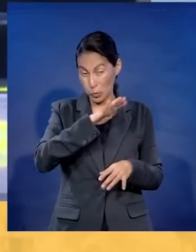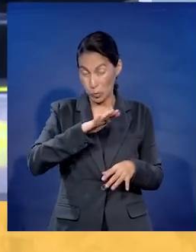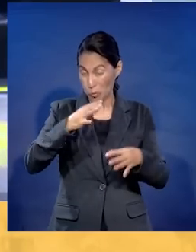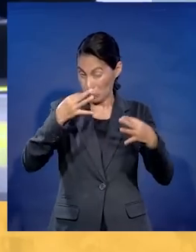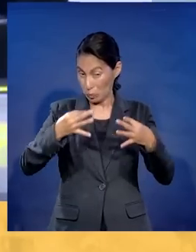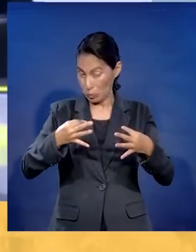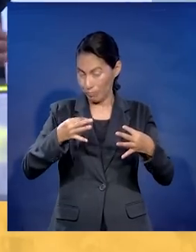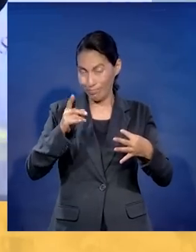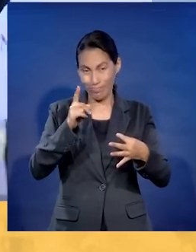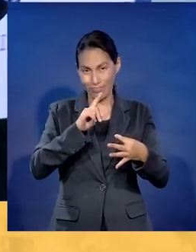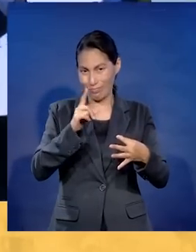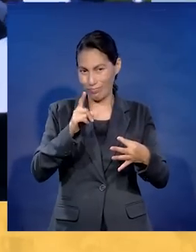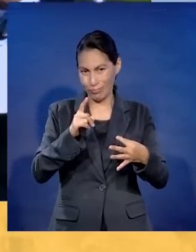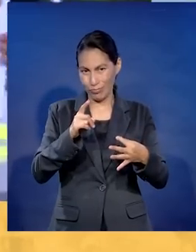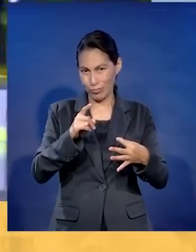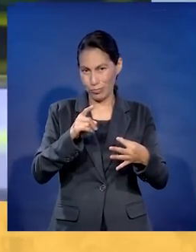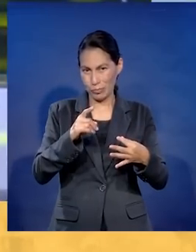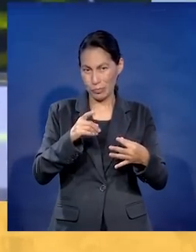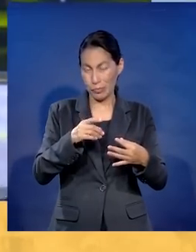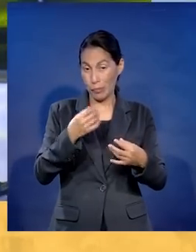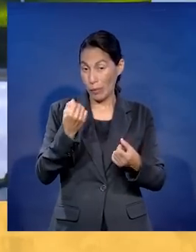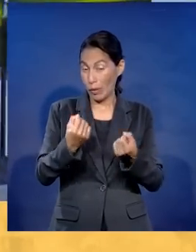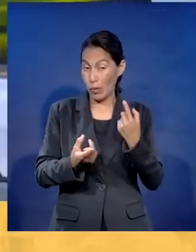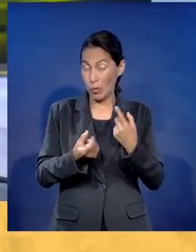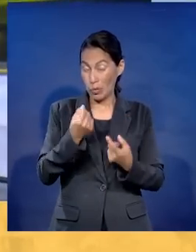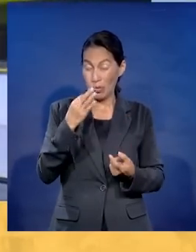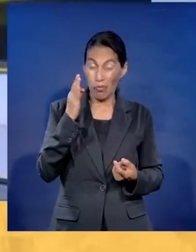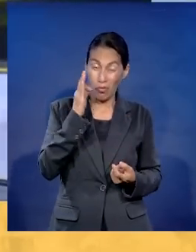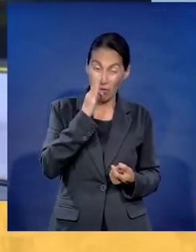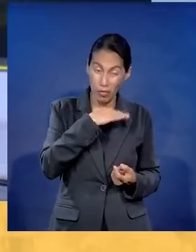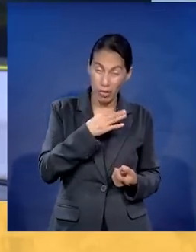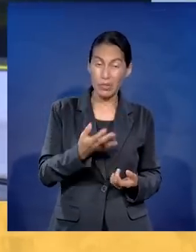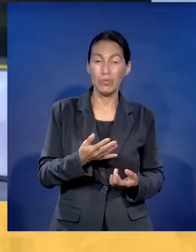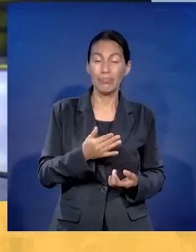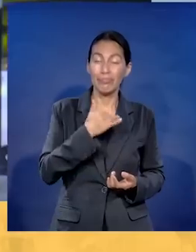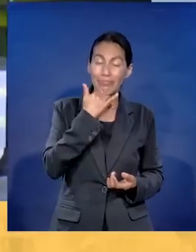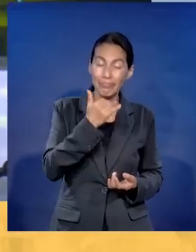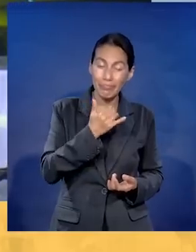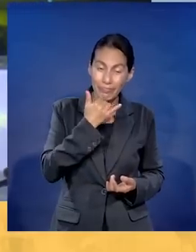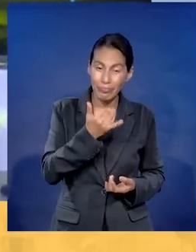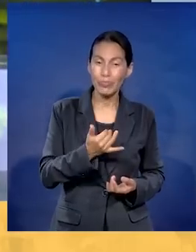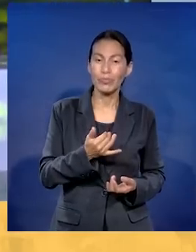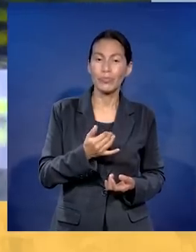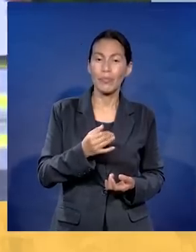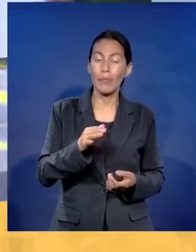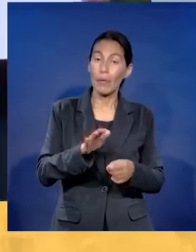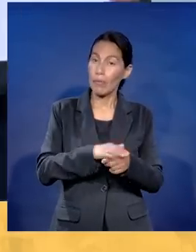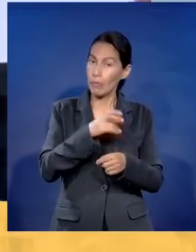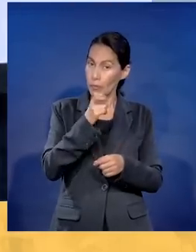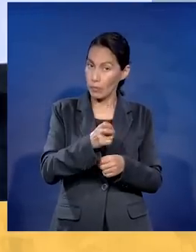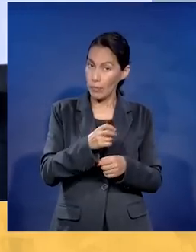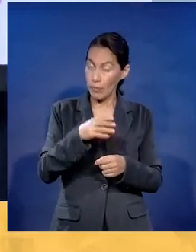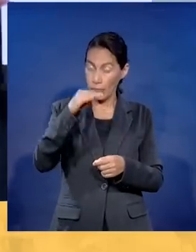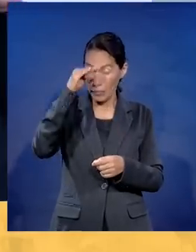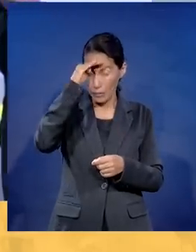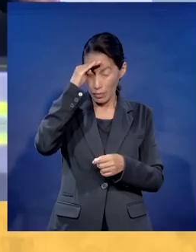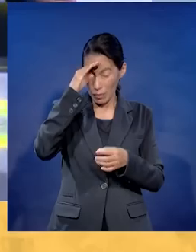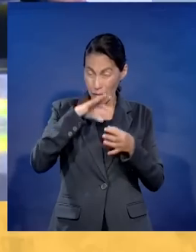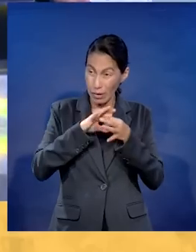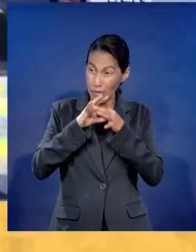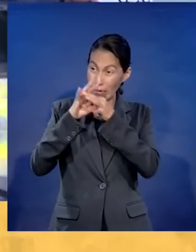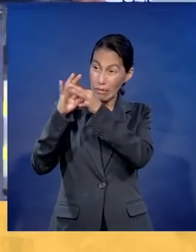no todos son correctos atención hay datos falsos Pero por eso tienen que estar los pensamientos